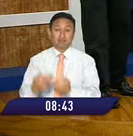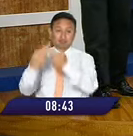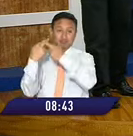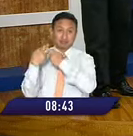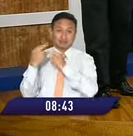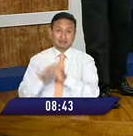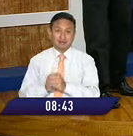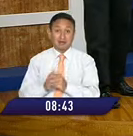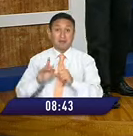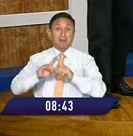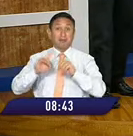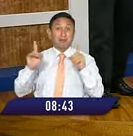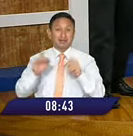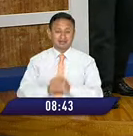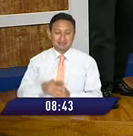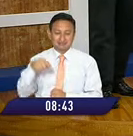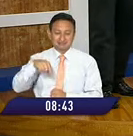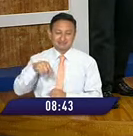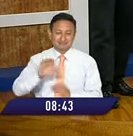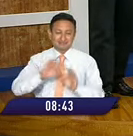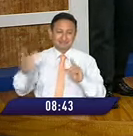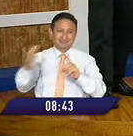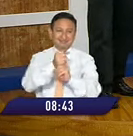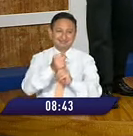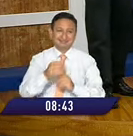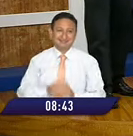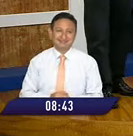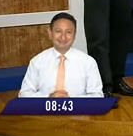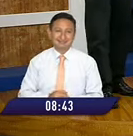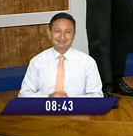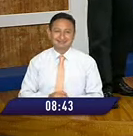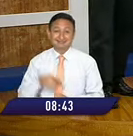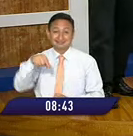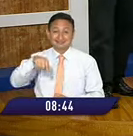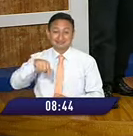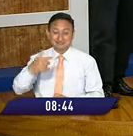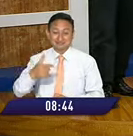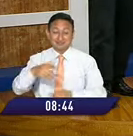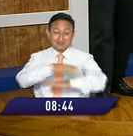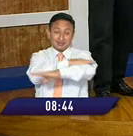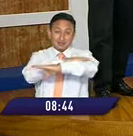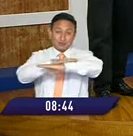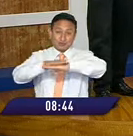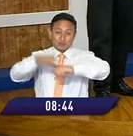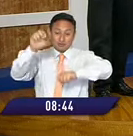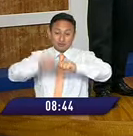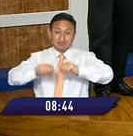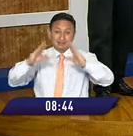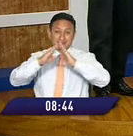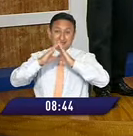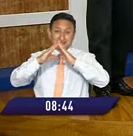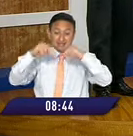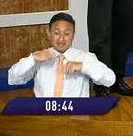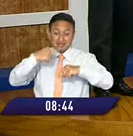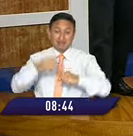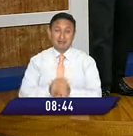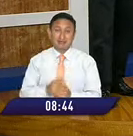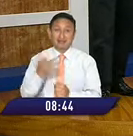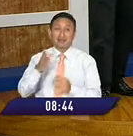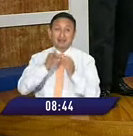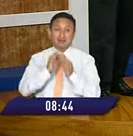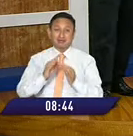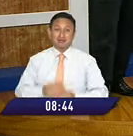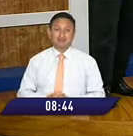Sin embargo, no han tenido éxito. Tienen humedad y afecta a la calzada, viviendas aledañas, lo que quiere decir que no se ha